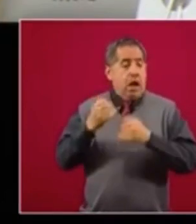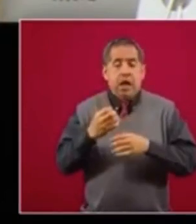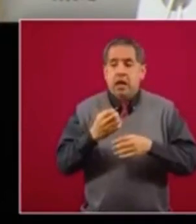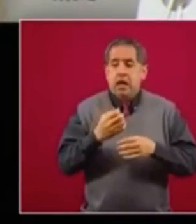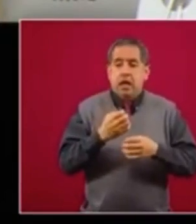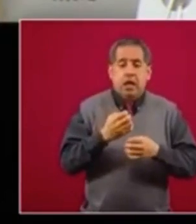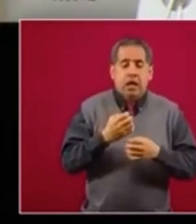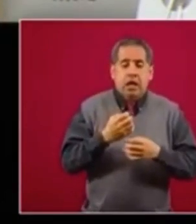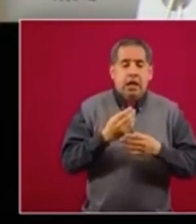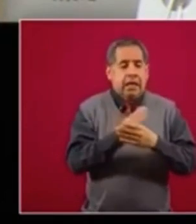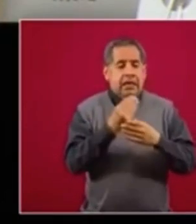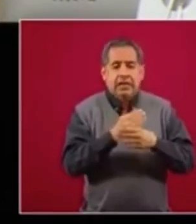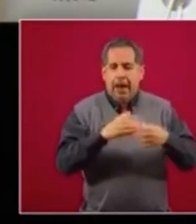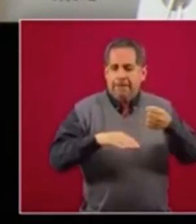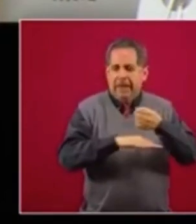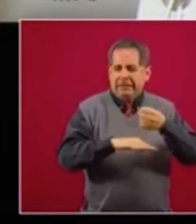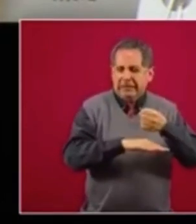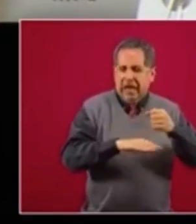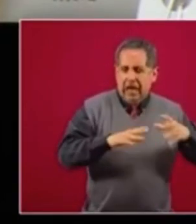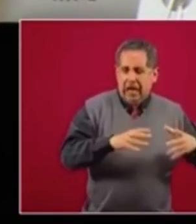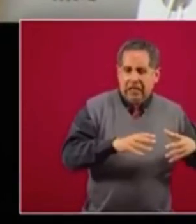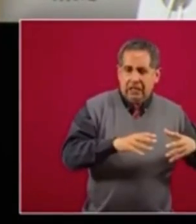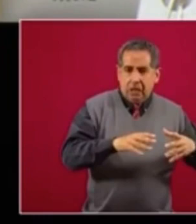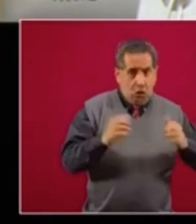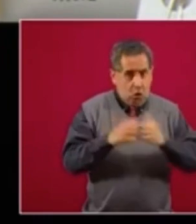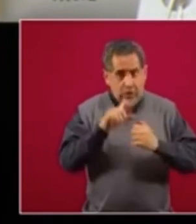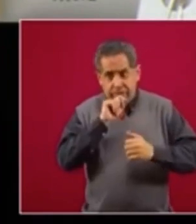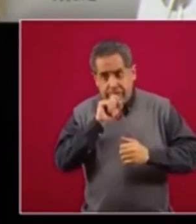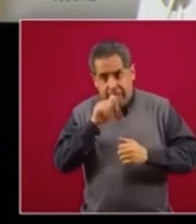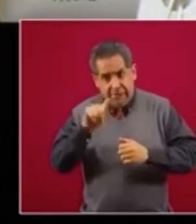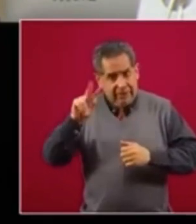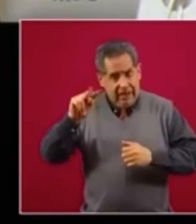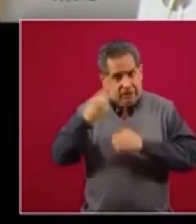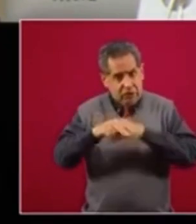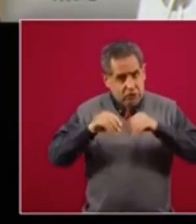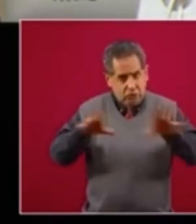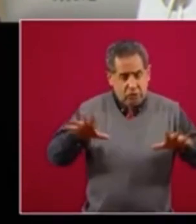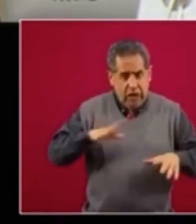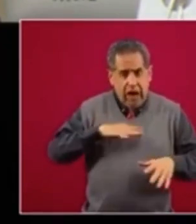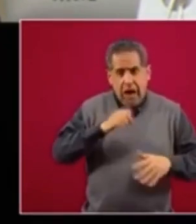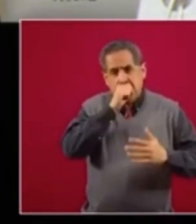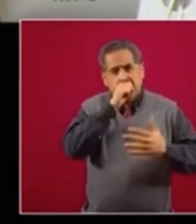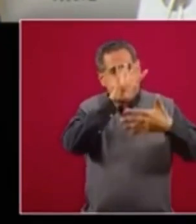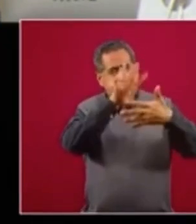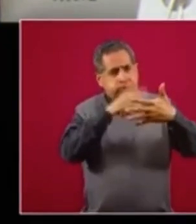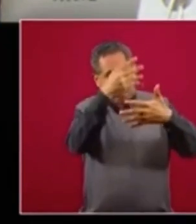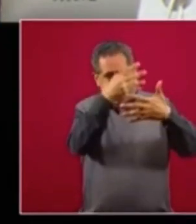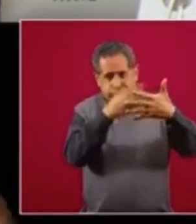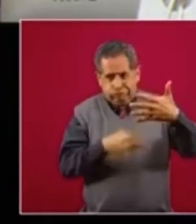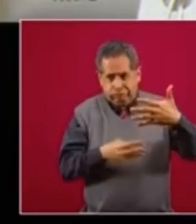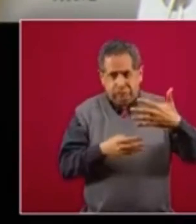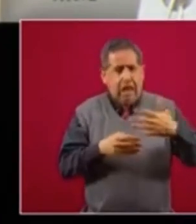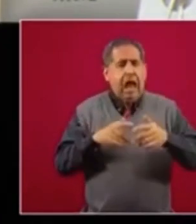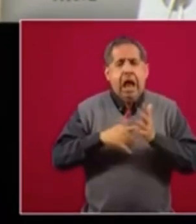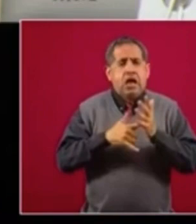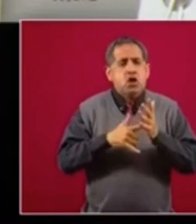educación básica, se darán también por televisión. Habrá un pool de programación en todas las televisoras,